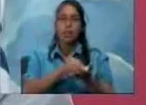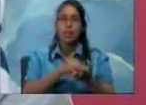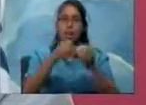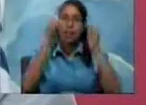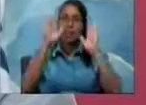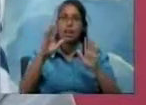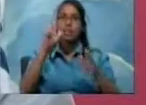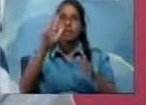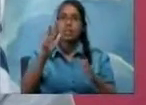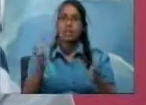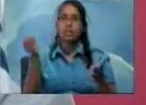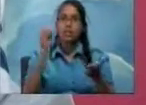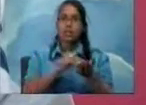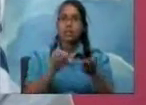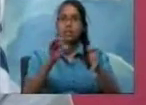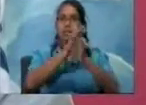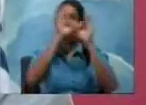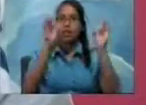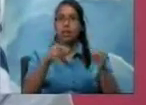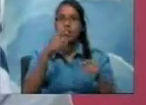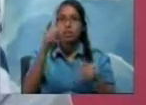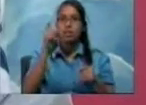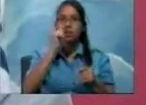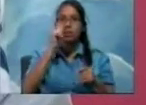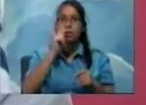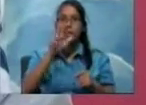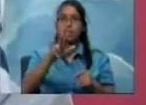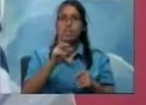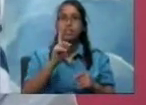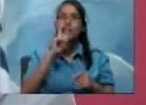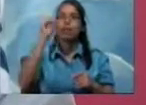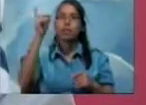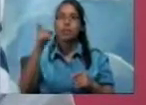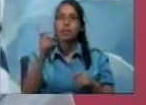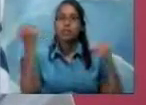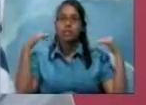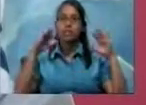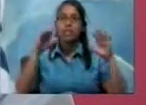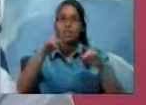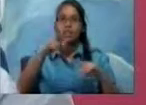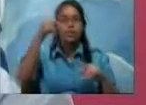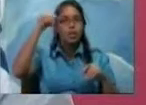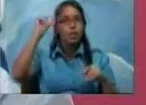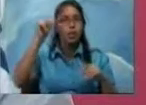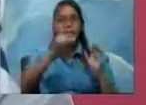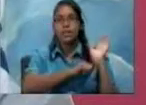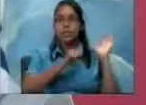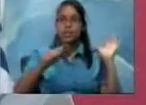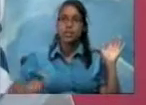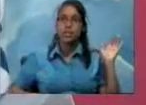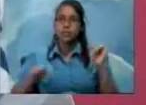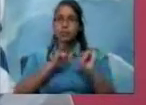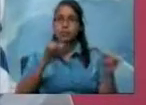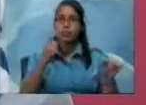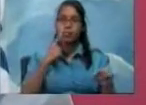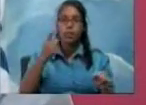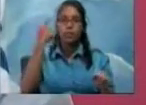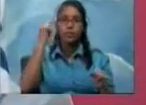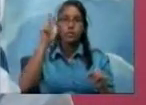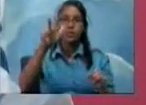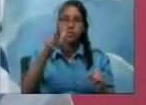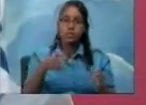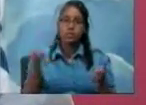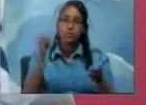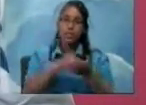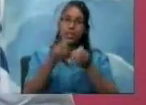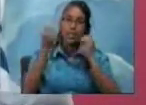tres veces de manera que cuando Pedro siente la tercera pregunta quizás él Recuerda que el señor le había dicho que por tercera vez le negaría